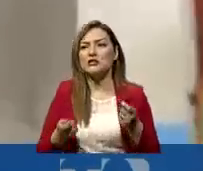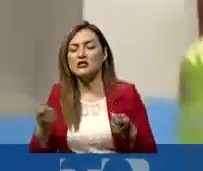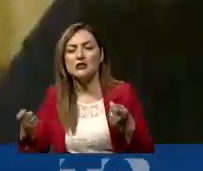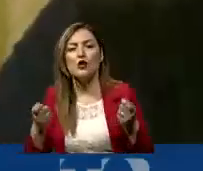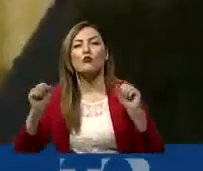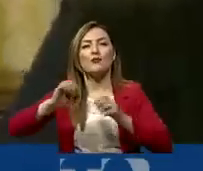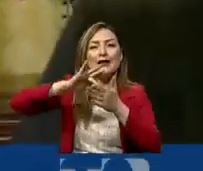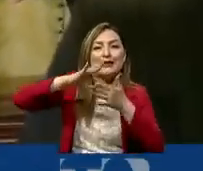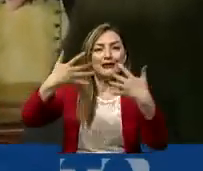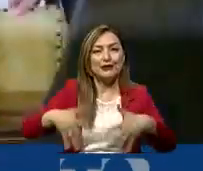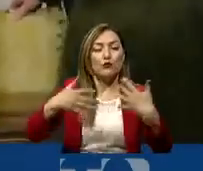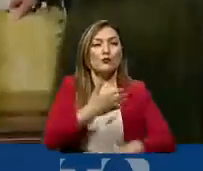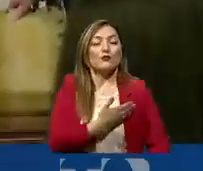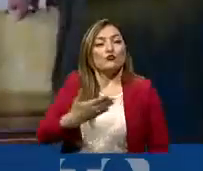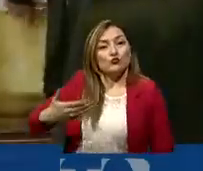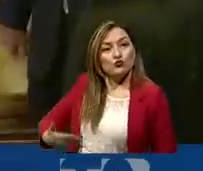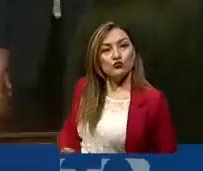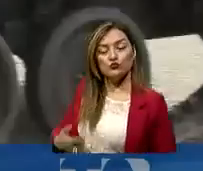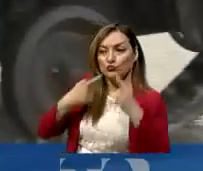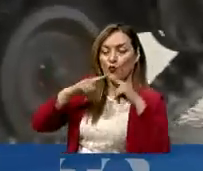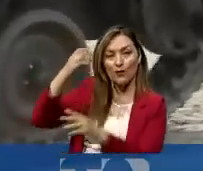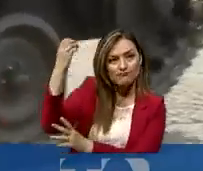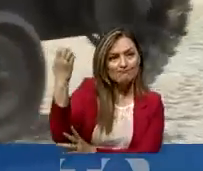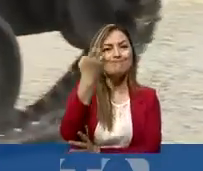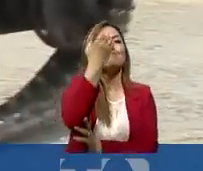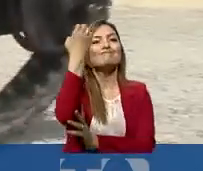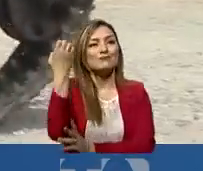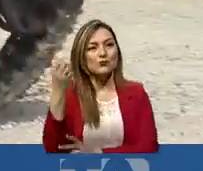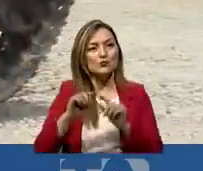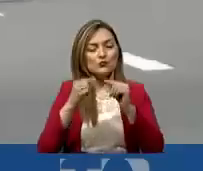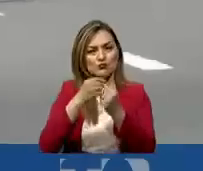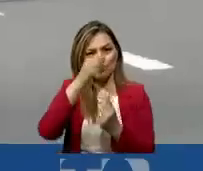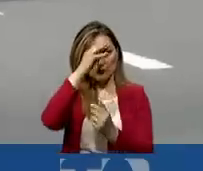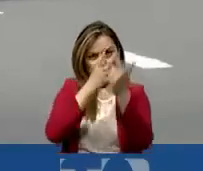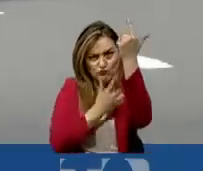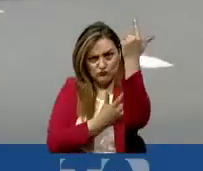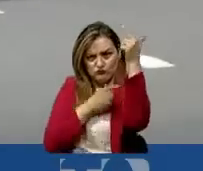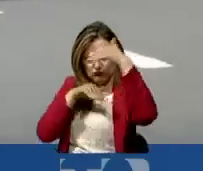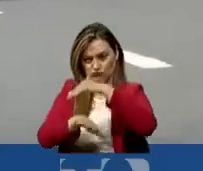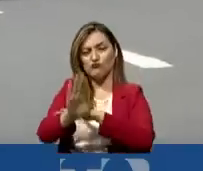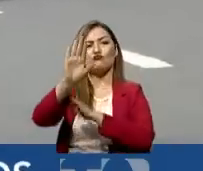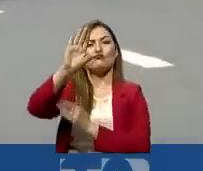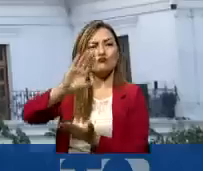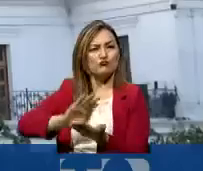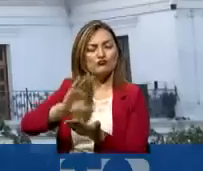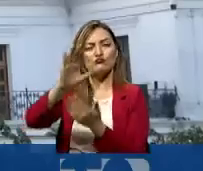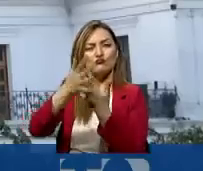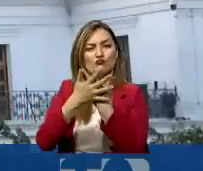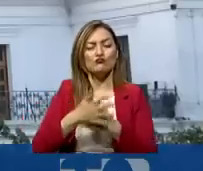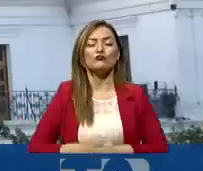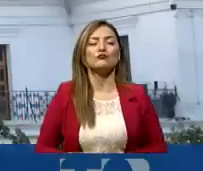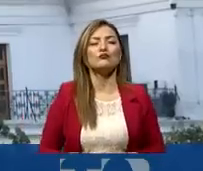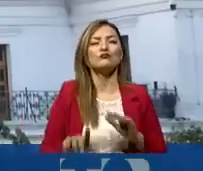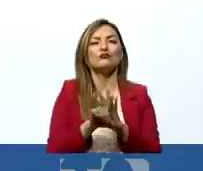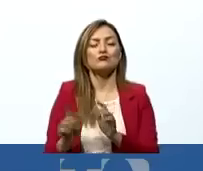grave riesgo, el presidente podrá disponer el estado de excepción y con él el empleo de Fuerzas Armadas para ingresar a los centros. Ahora la ley